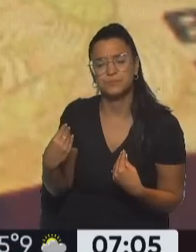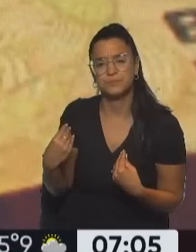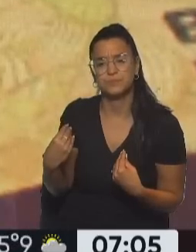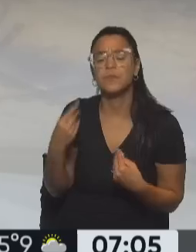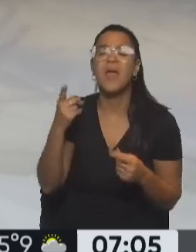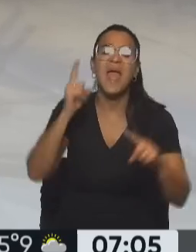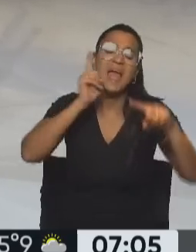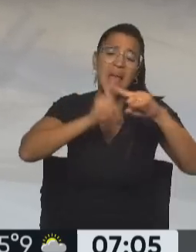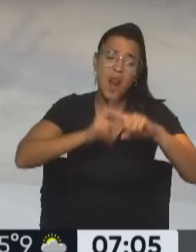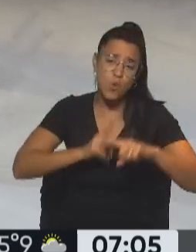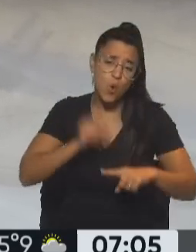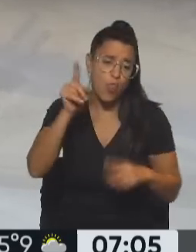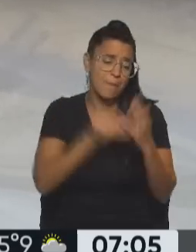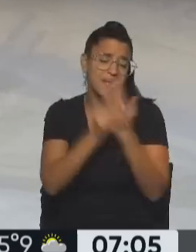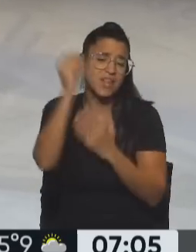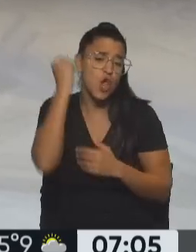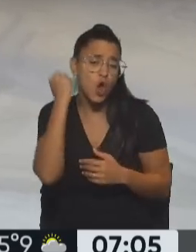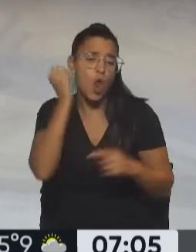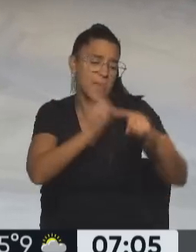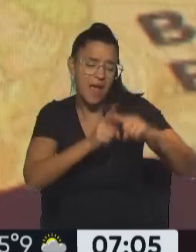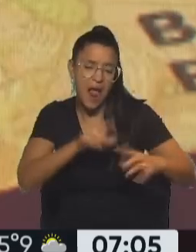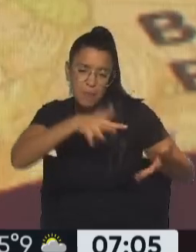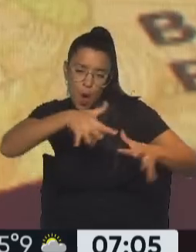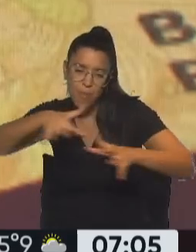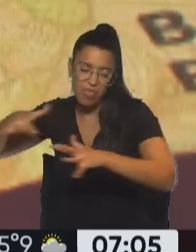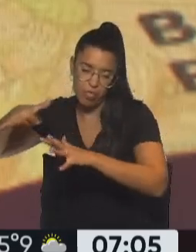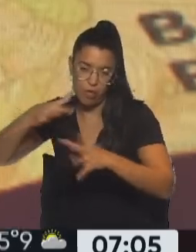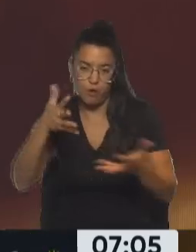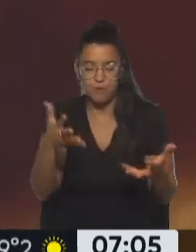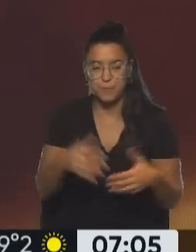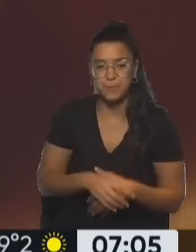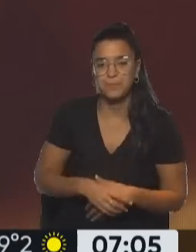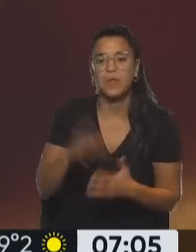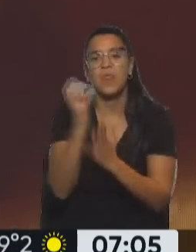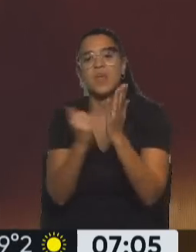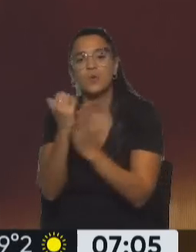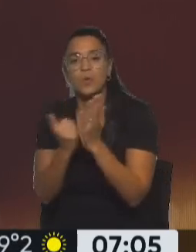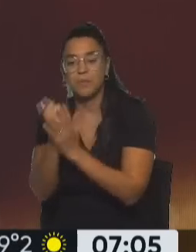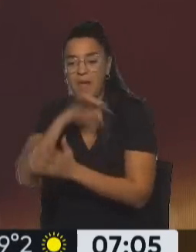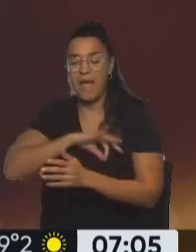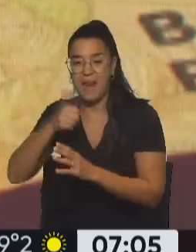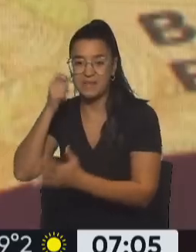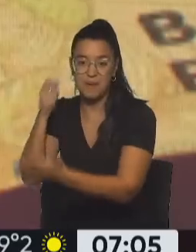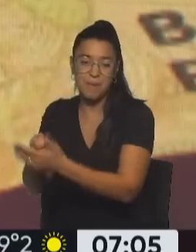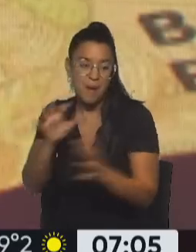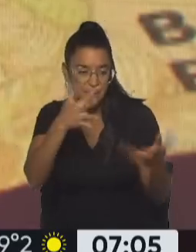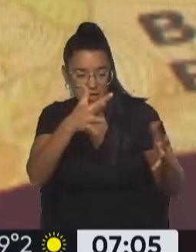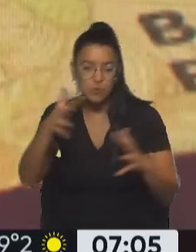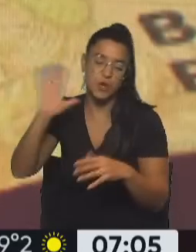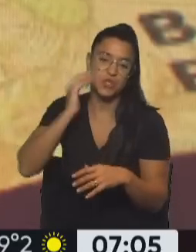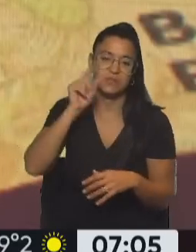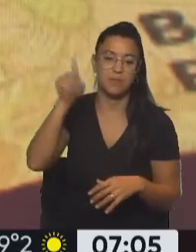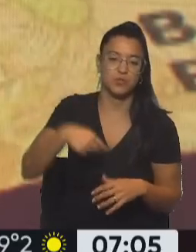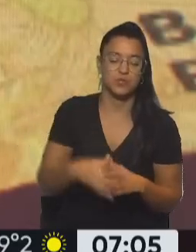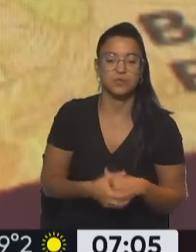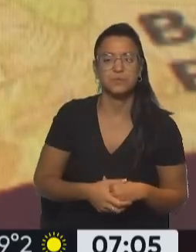Es el cálculo que hacen desde el Ministerio de Economía a partir de estos conceptos que se descuentan para pagar ganancias. Digamos. Claro, porque se entiende de